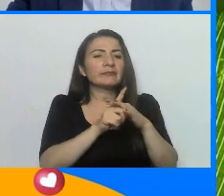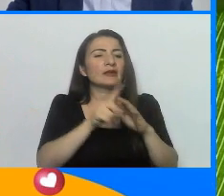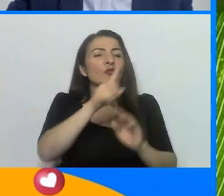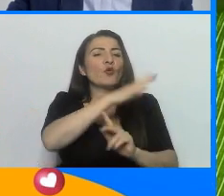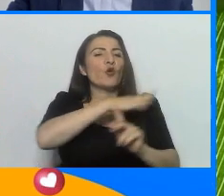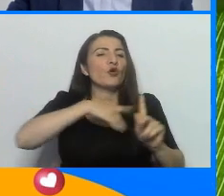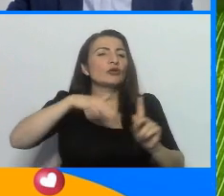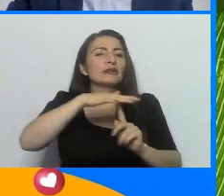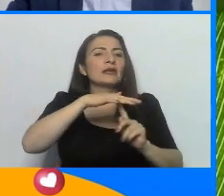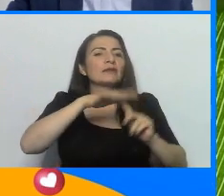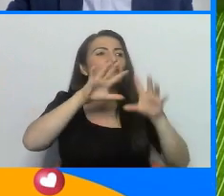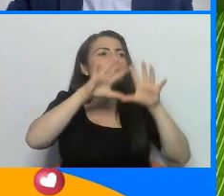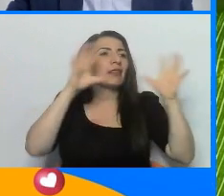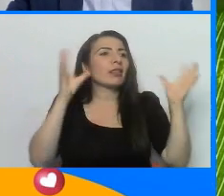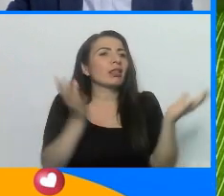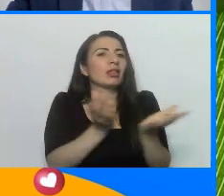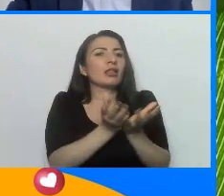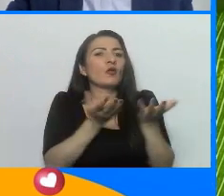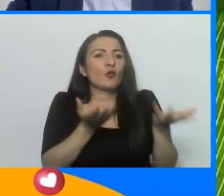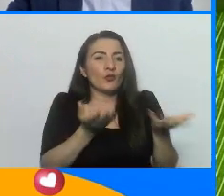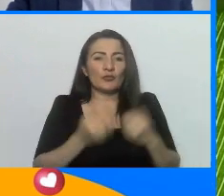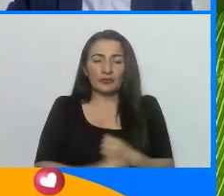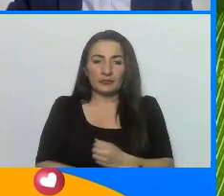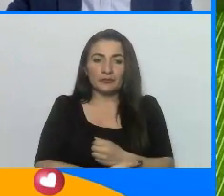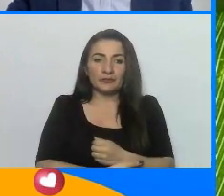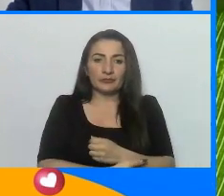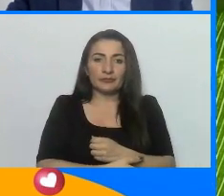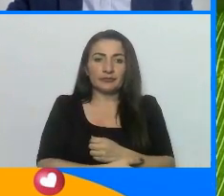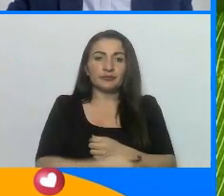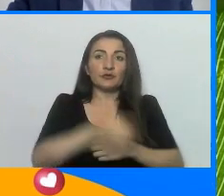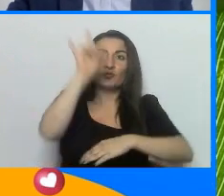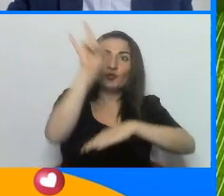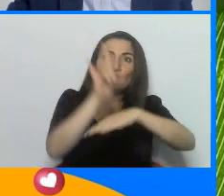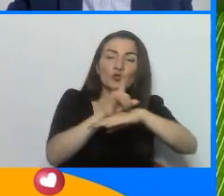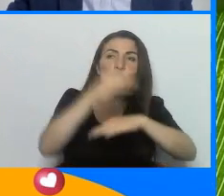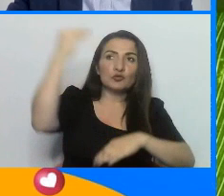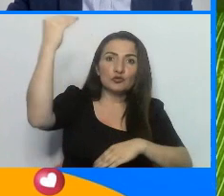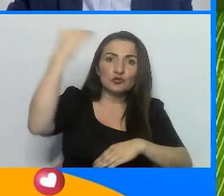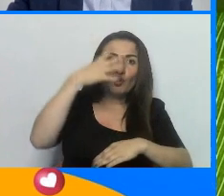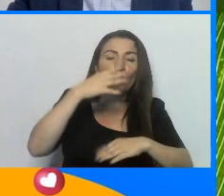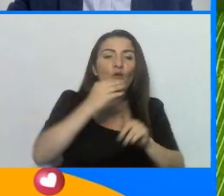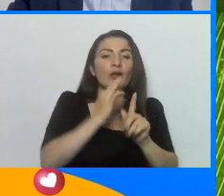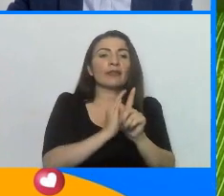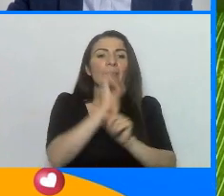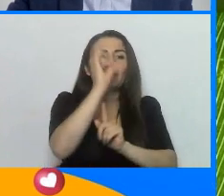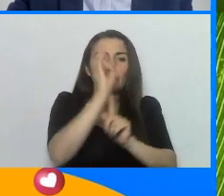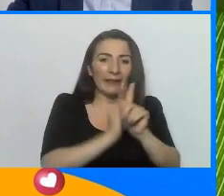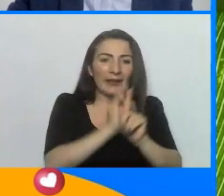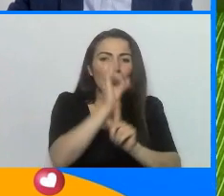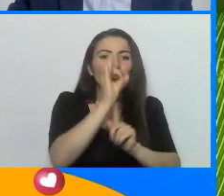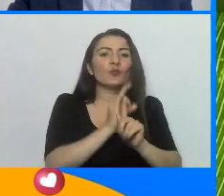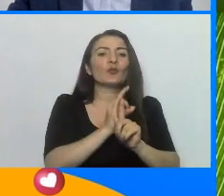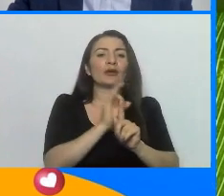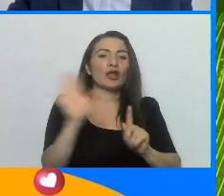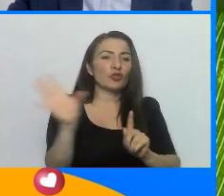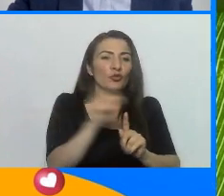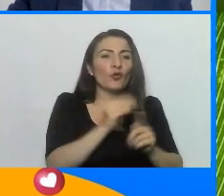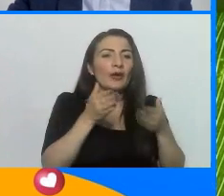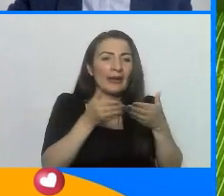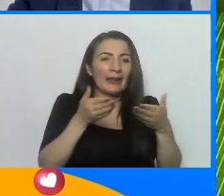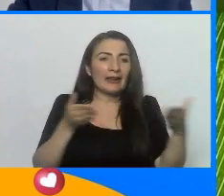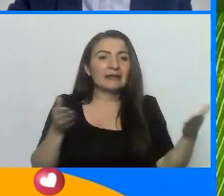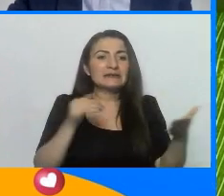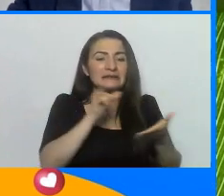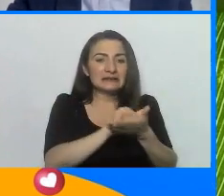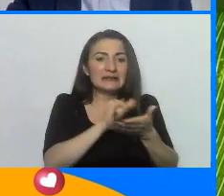condiciones del planeta, ¿ya? Por la radiación solar, por la temperatura, por todos estos elementos que le determiné